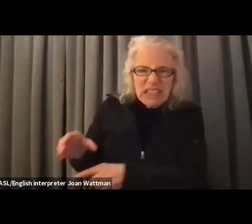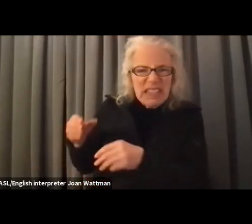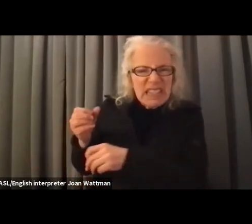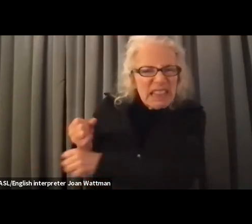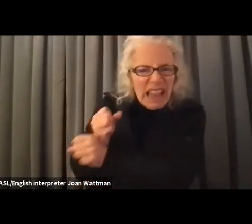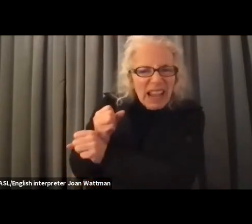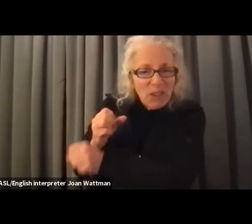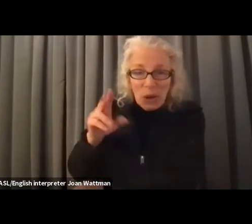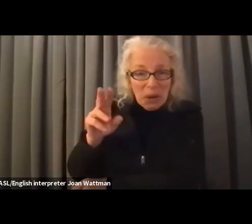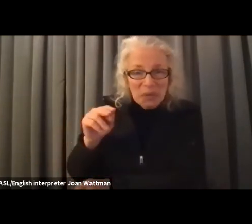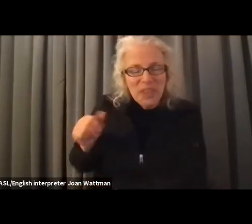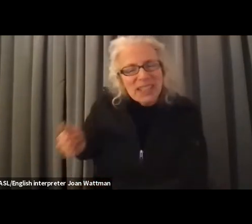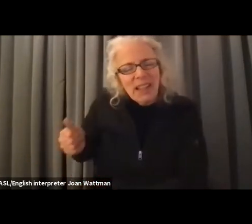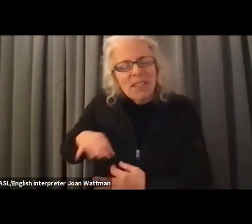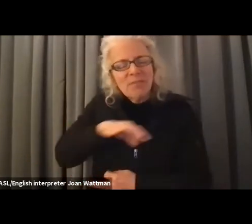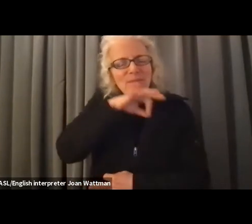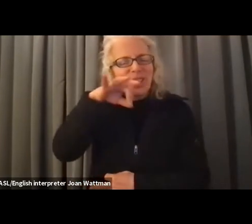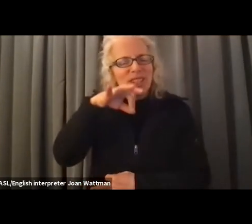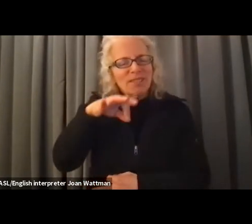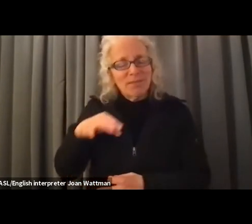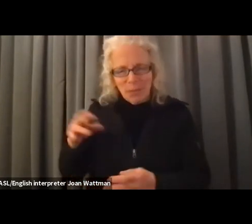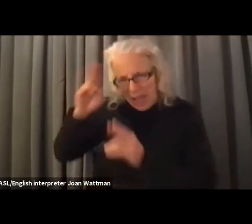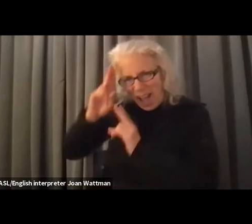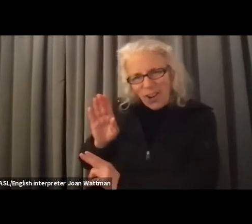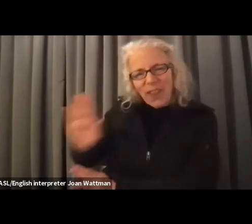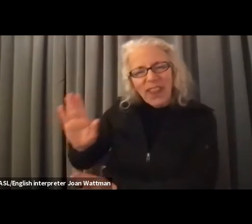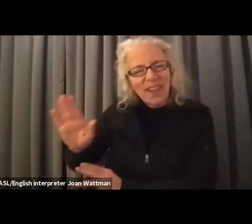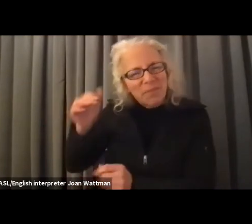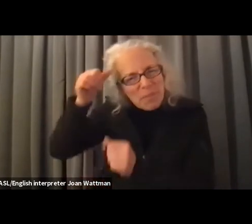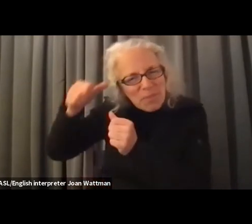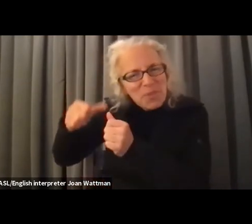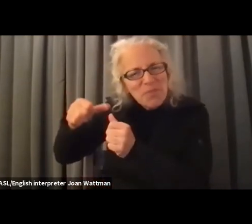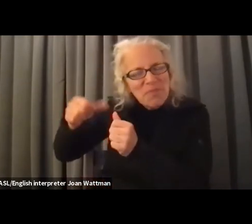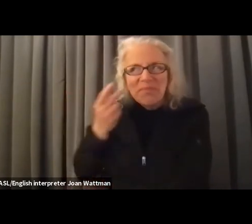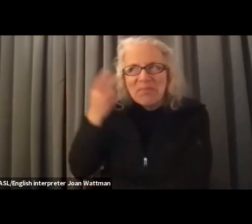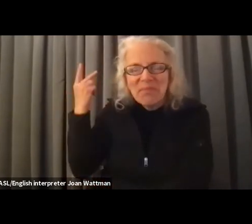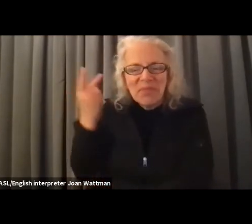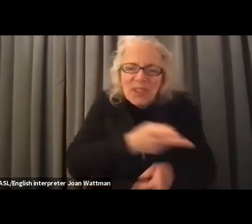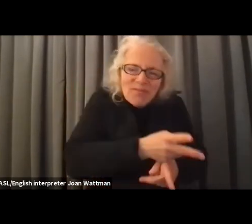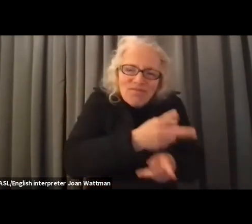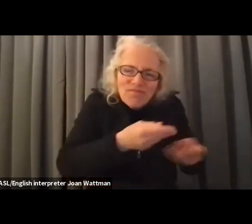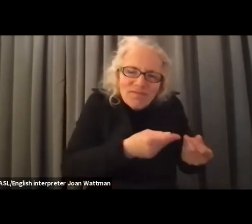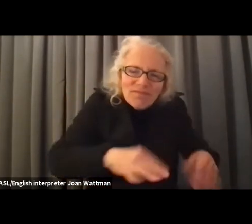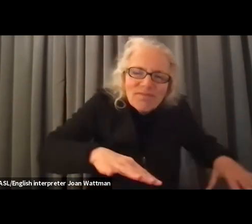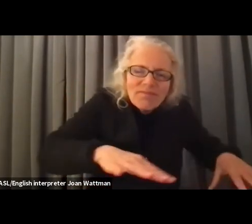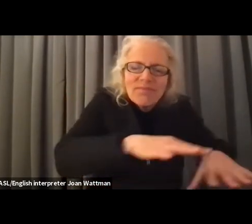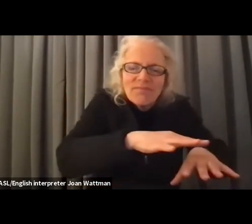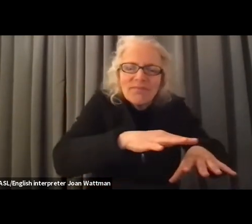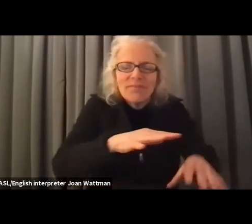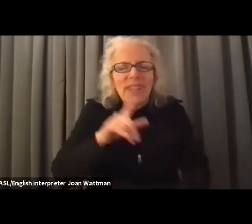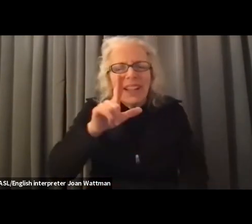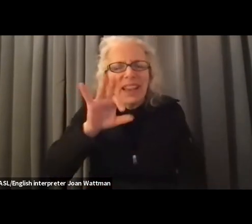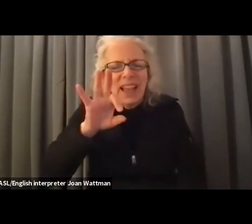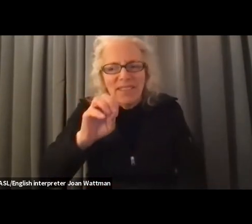como un espacio de vida. En el norte del Cauca, un territorio que aún conserva apellidos